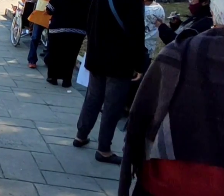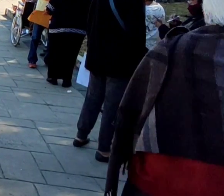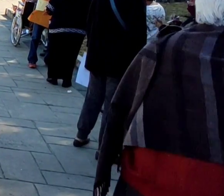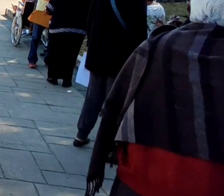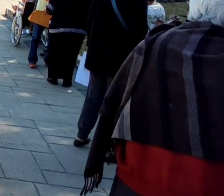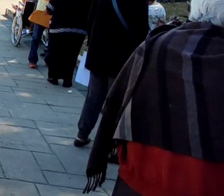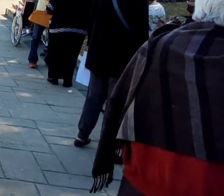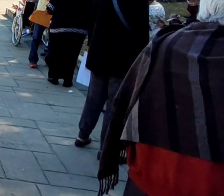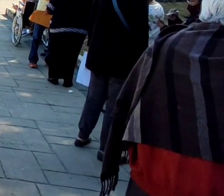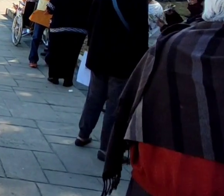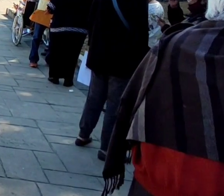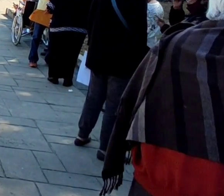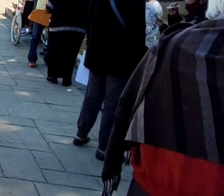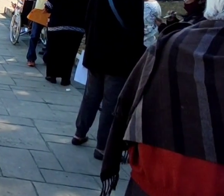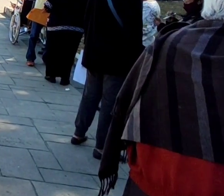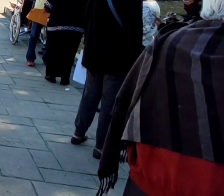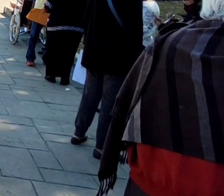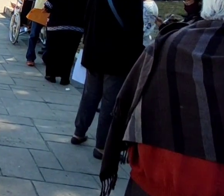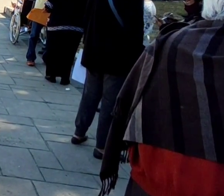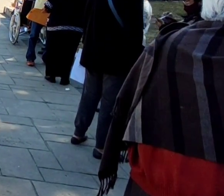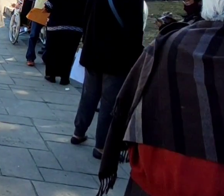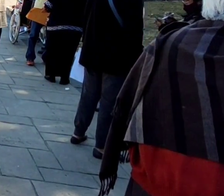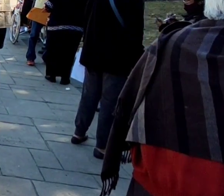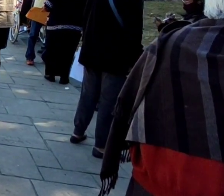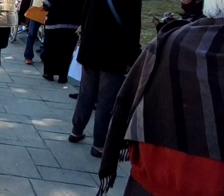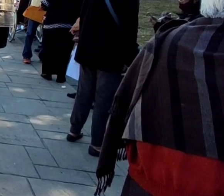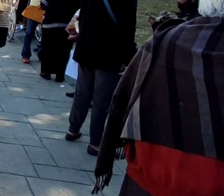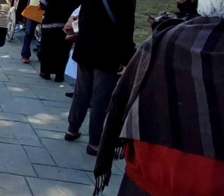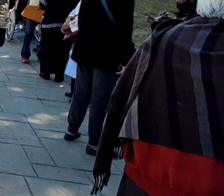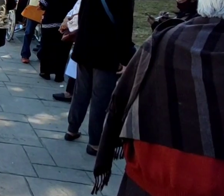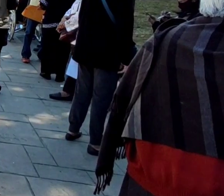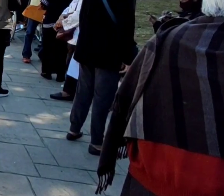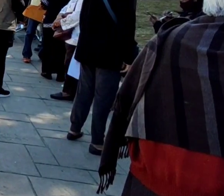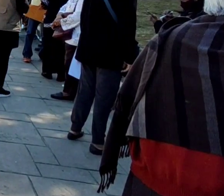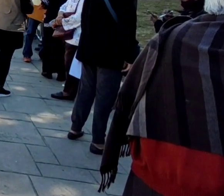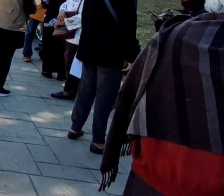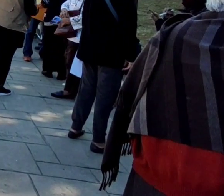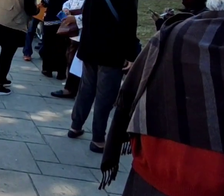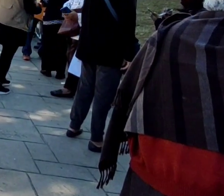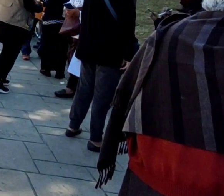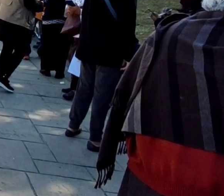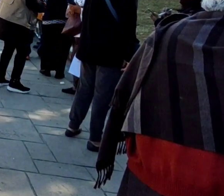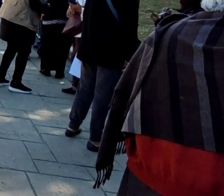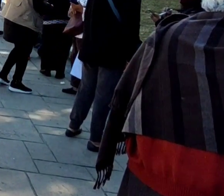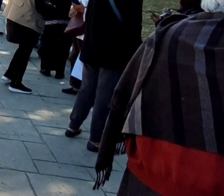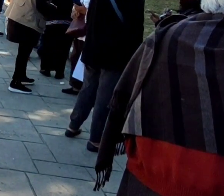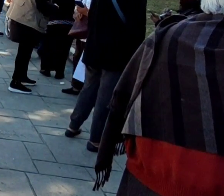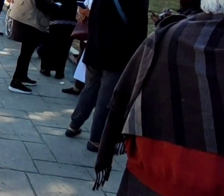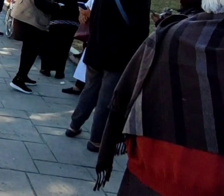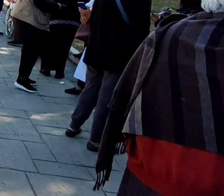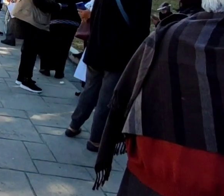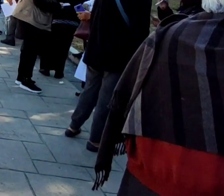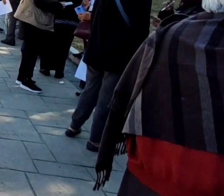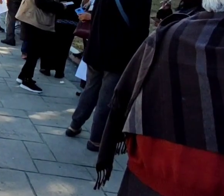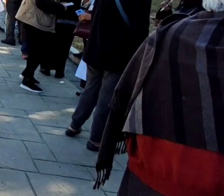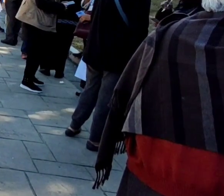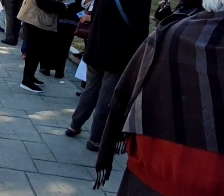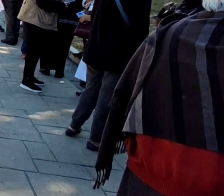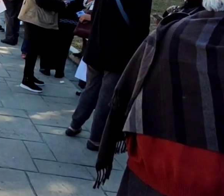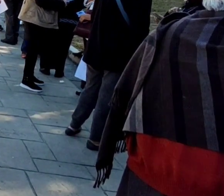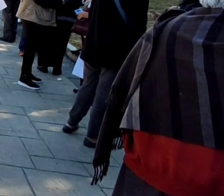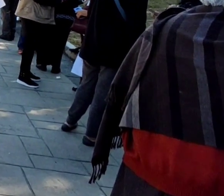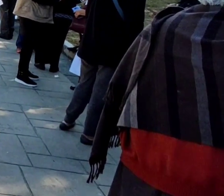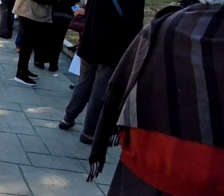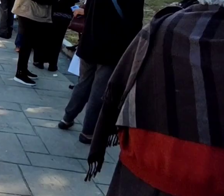ya tengo un video hablando de los diferentes números telefónicos donde usted puede checar el saldo y que